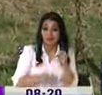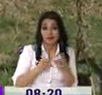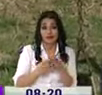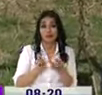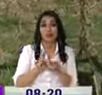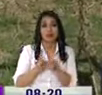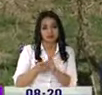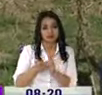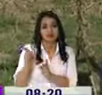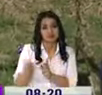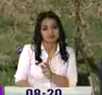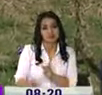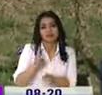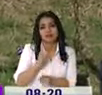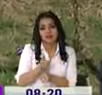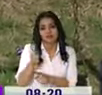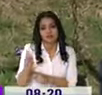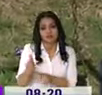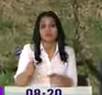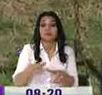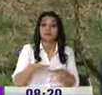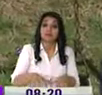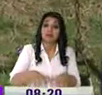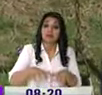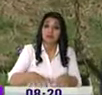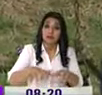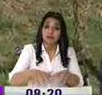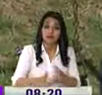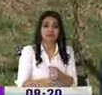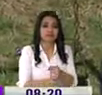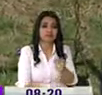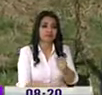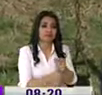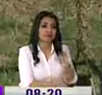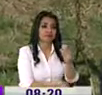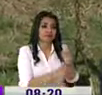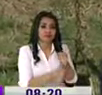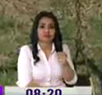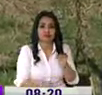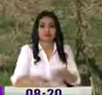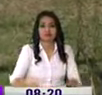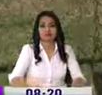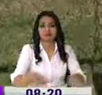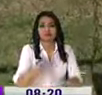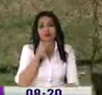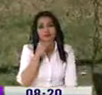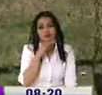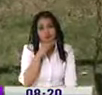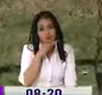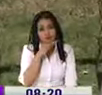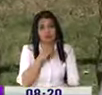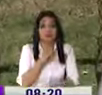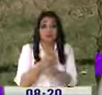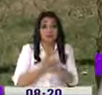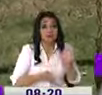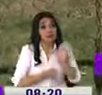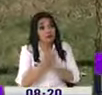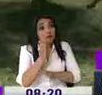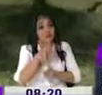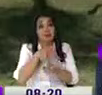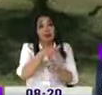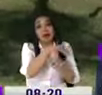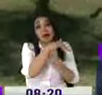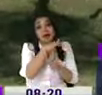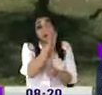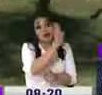sí, vienen los vecinos con sus perritos y ensucian los perritos. Claro, nos vamos al parque metropolitano. Los